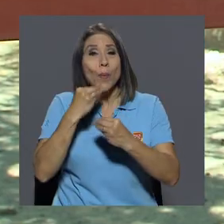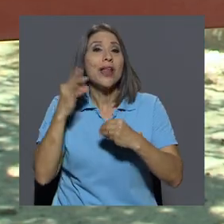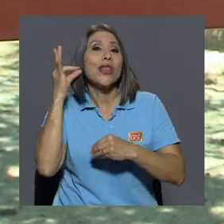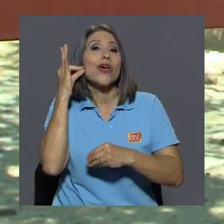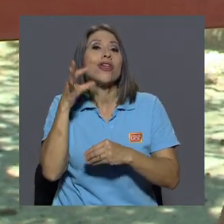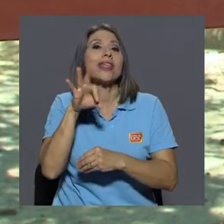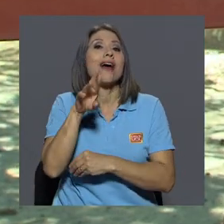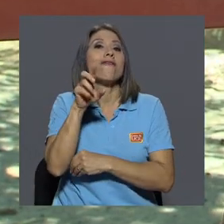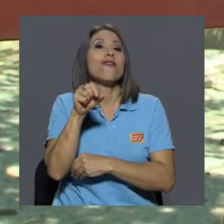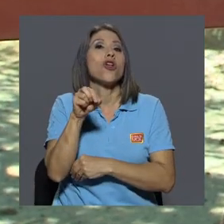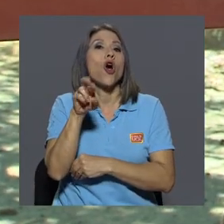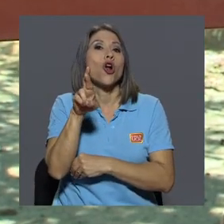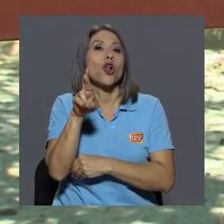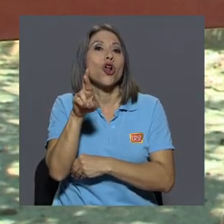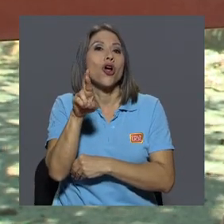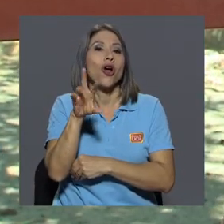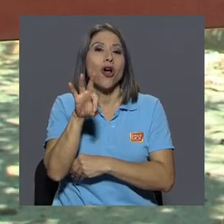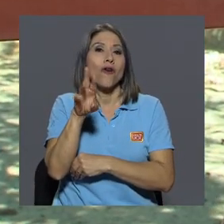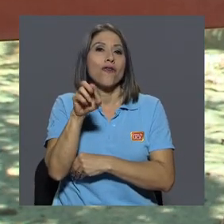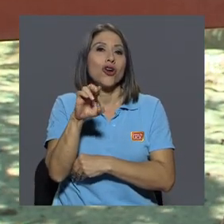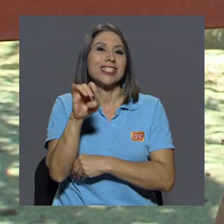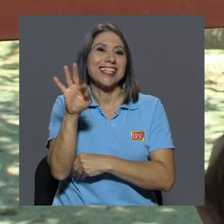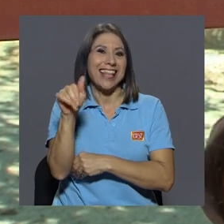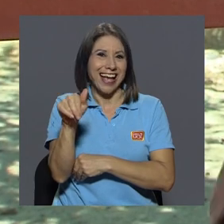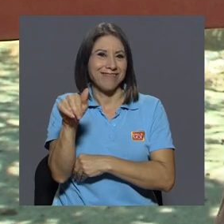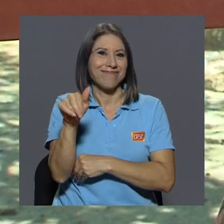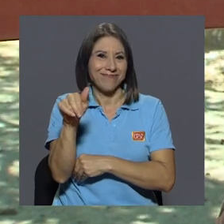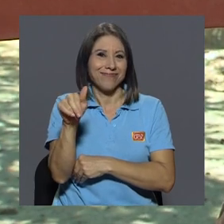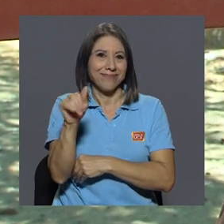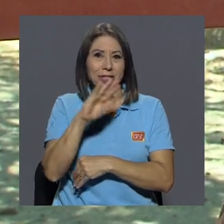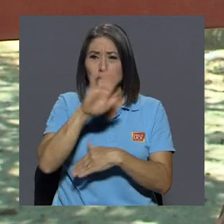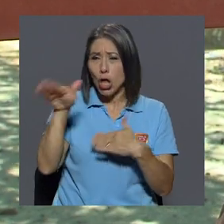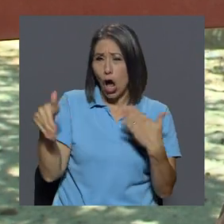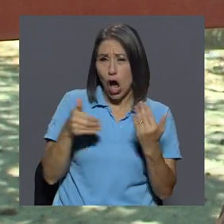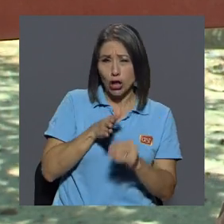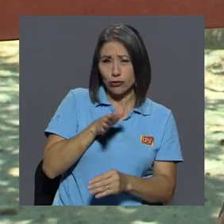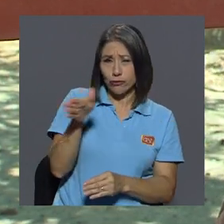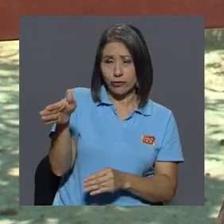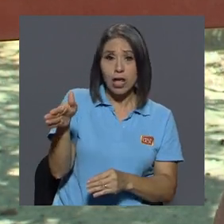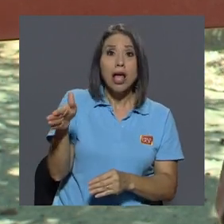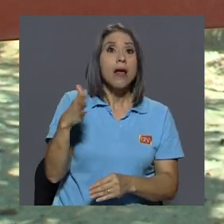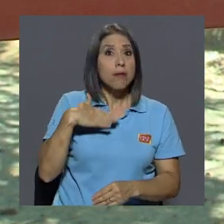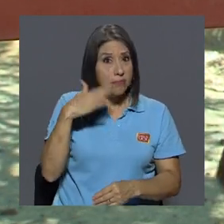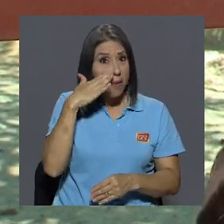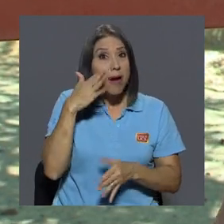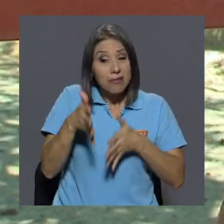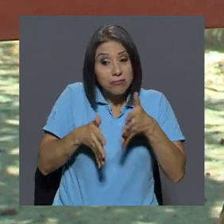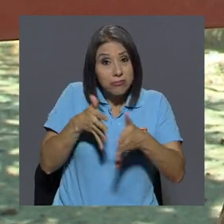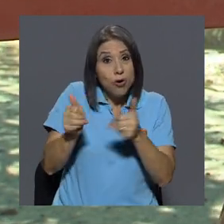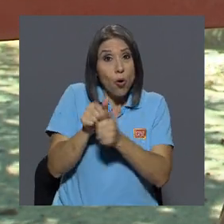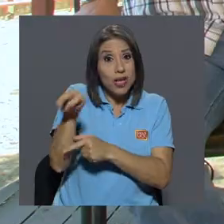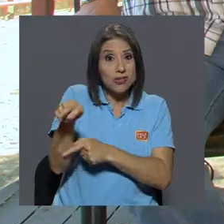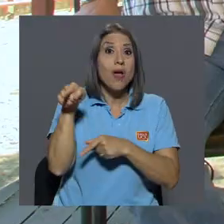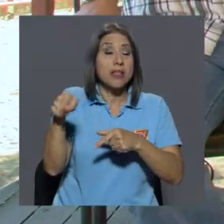Florcita, todos. Y con eso nos mantuvo mi mamá. Mi mamá vendía la